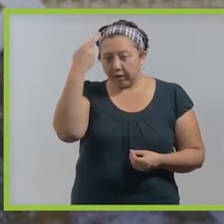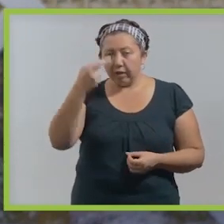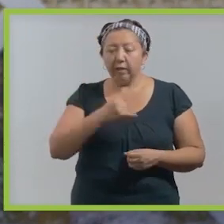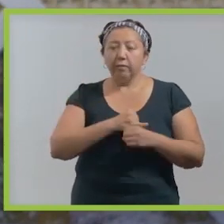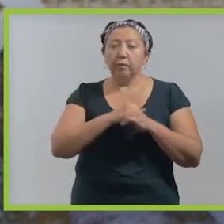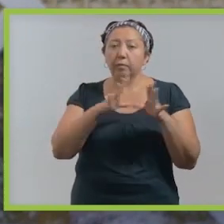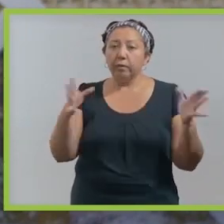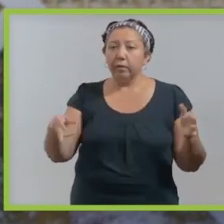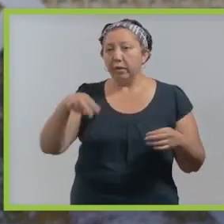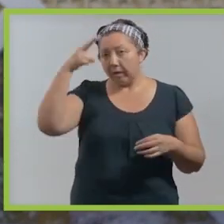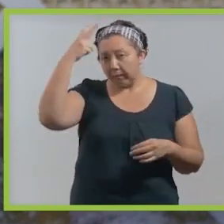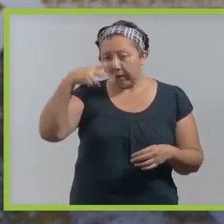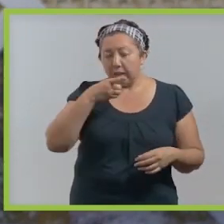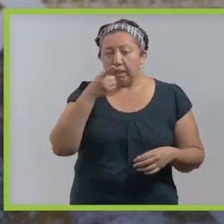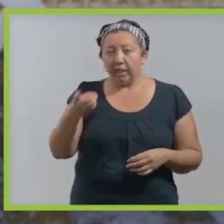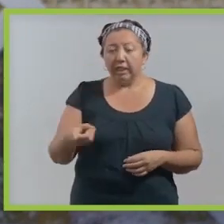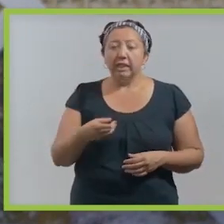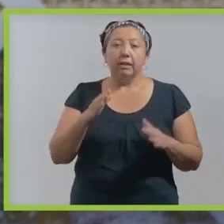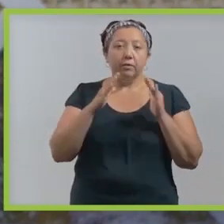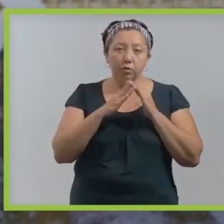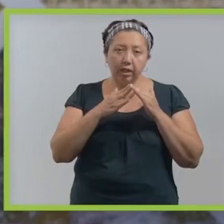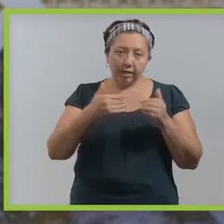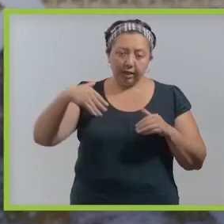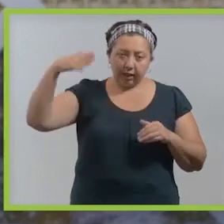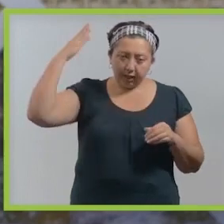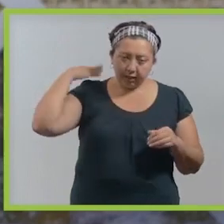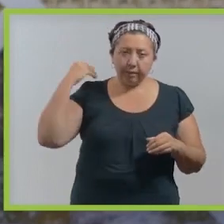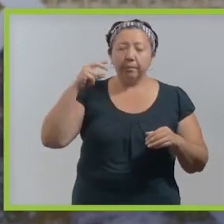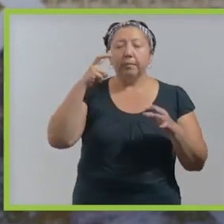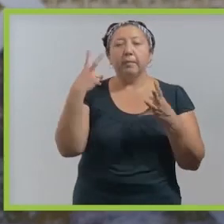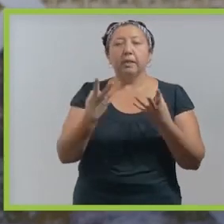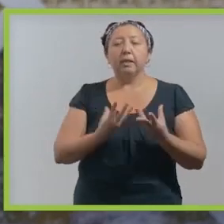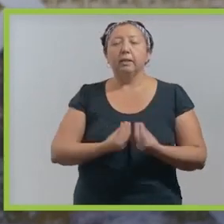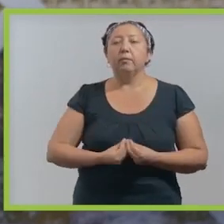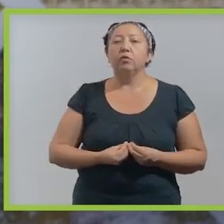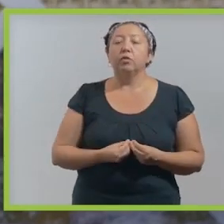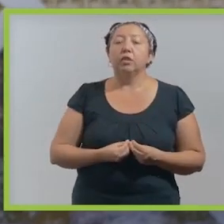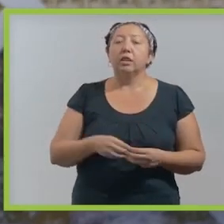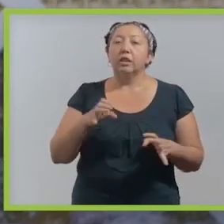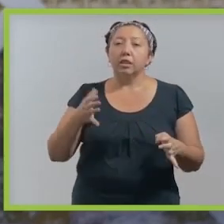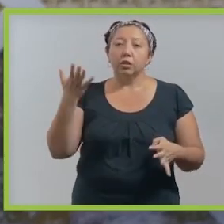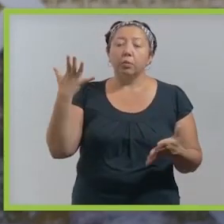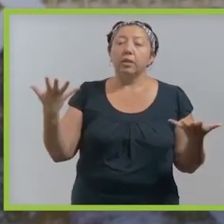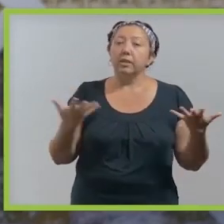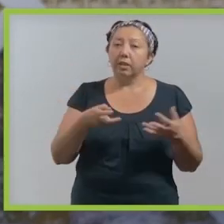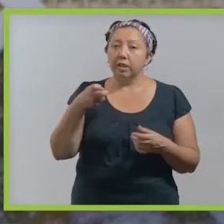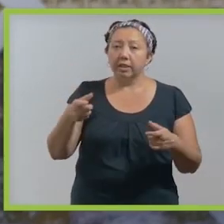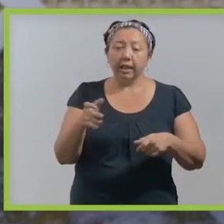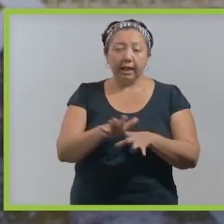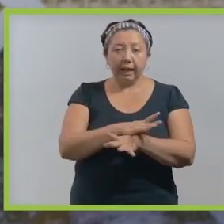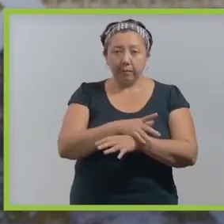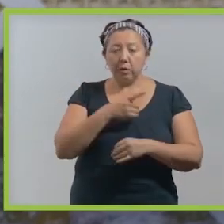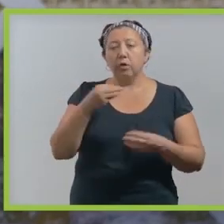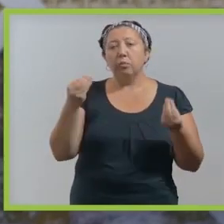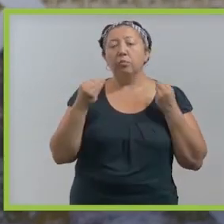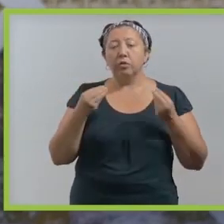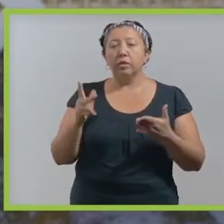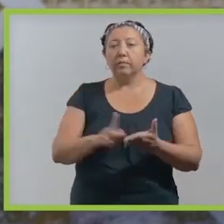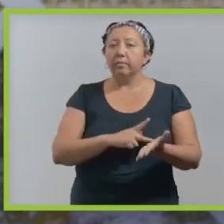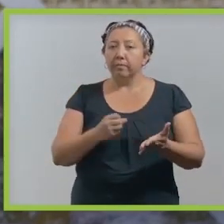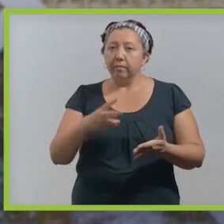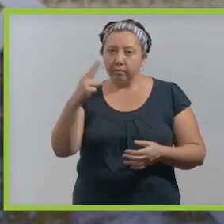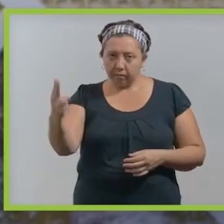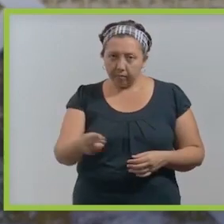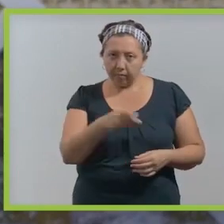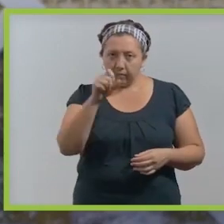decreto federal se encontraban en su casa. Hemos visto que se estuvo haciendo este cambio y que en muchas